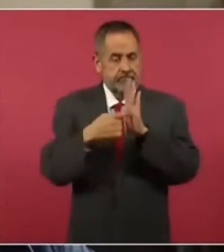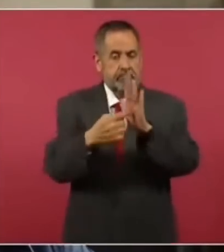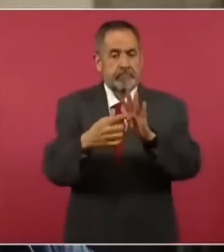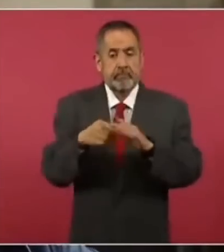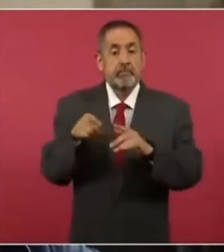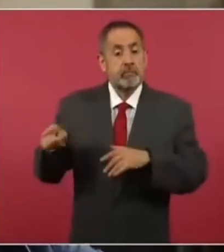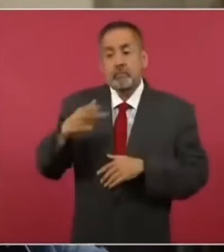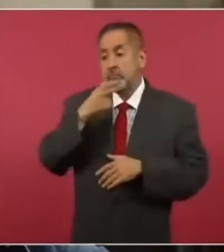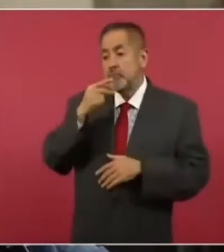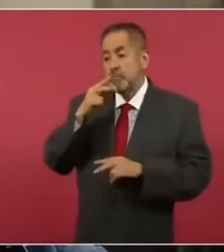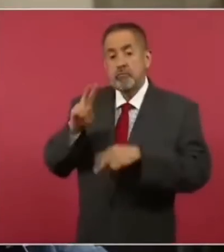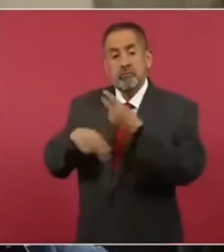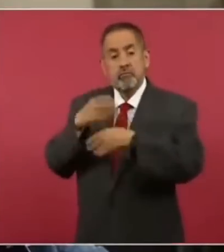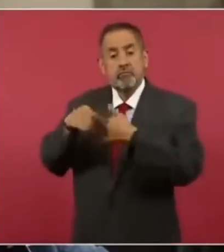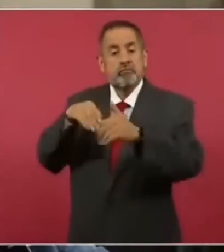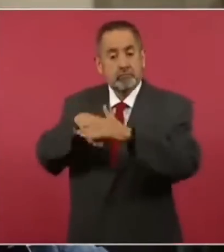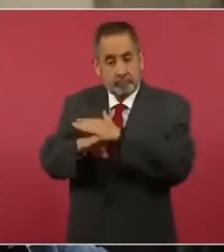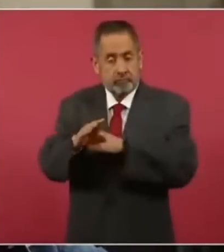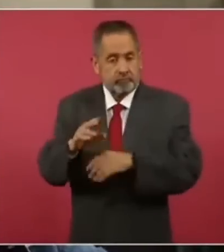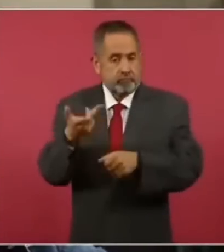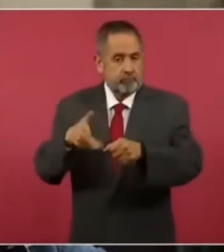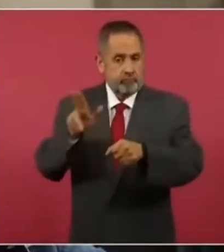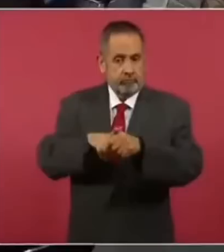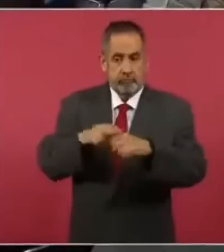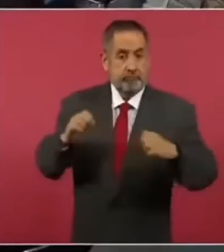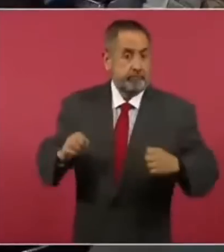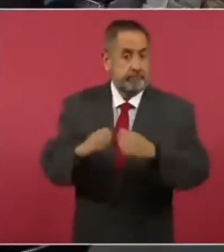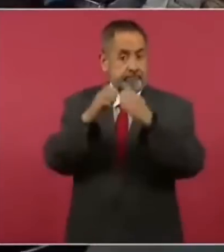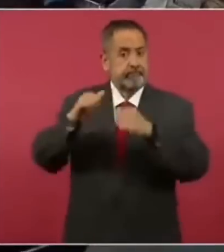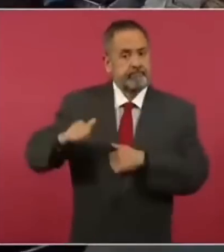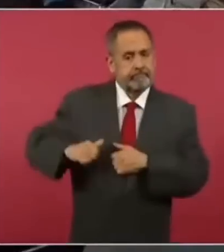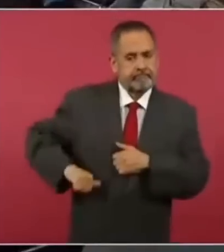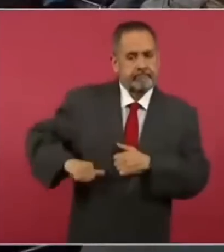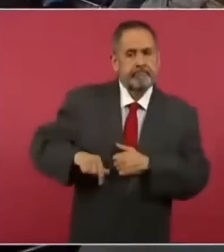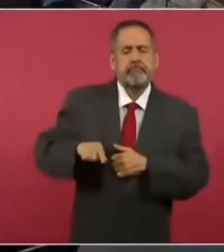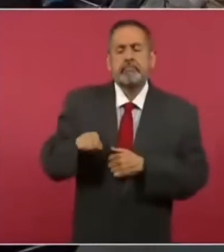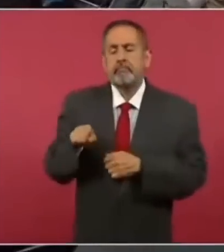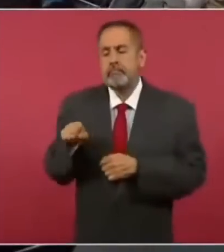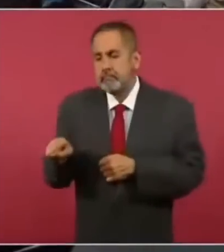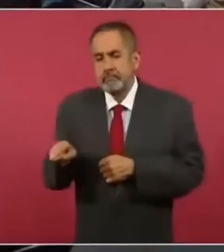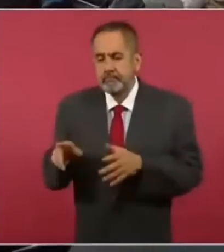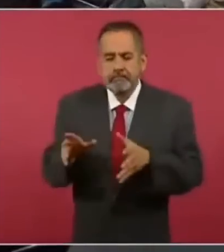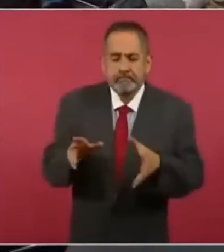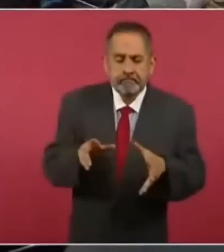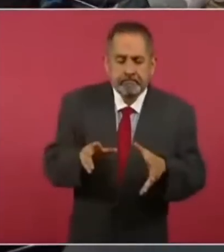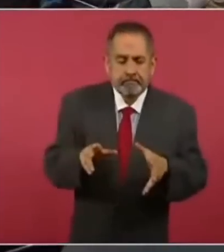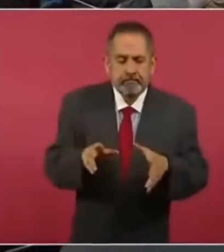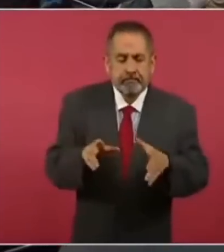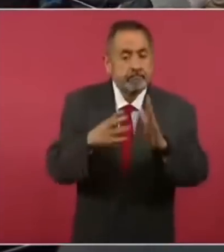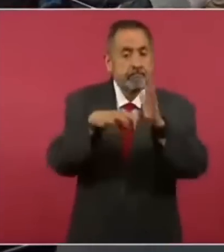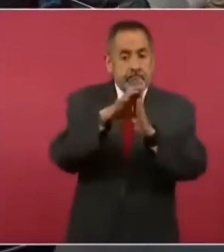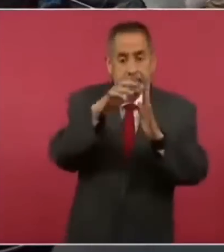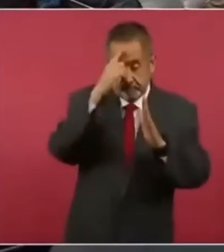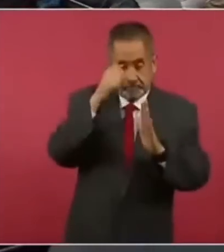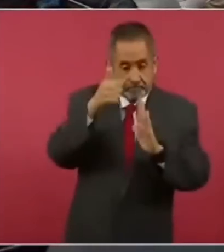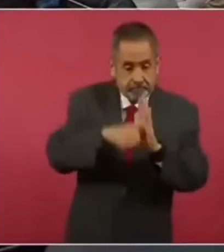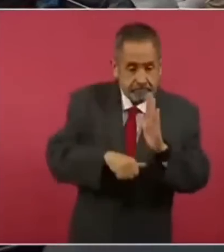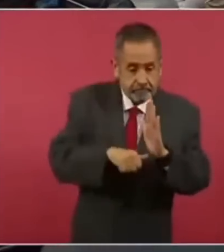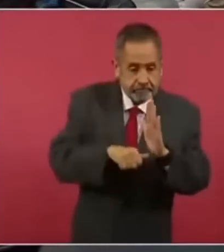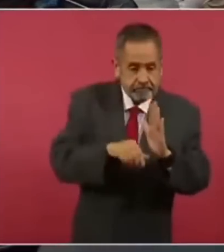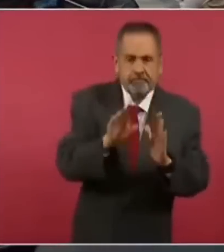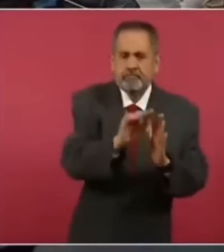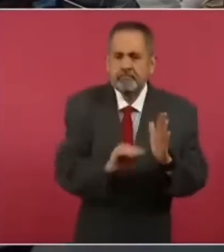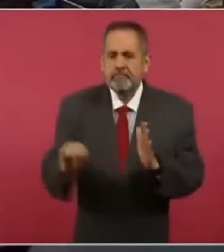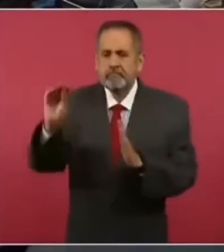a la clínica y lo iban a operar de emergencia, pero lo sacaron del área de quirófano para llevárselo